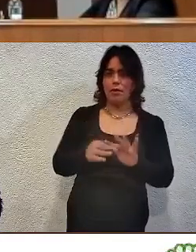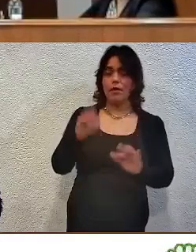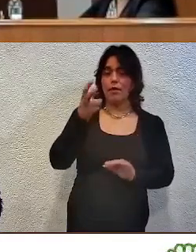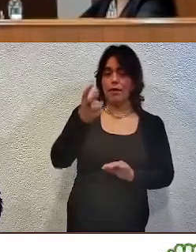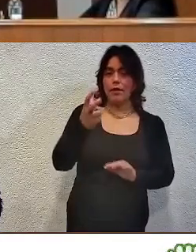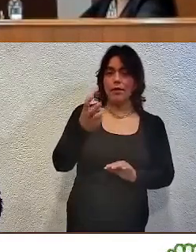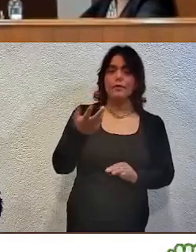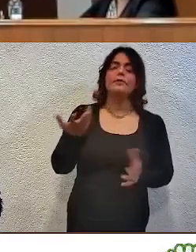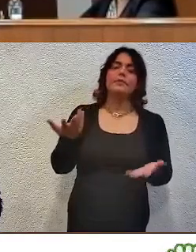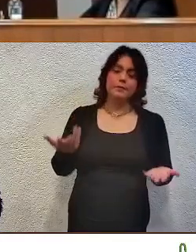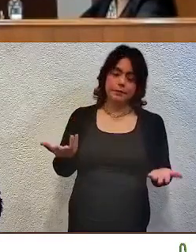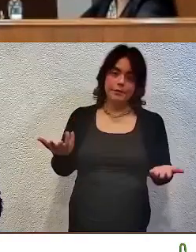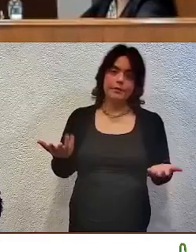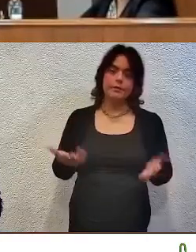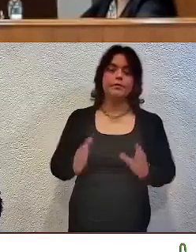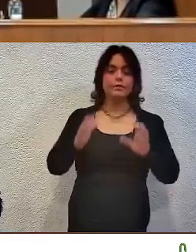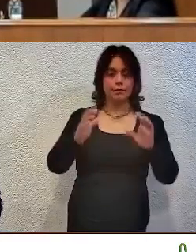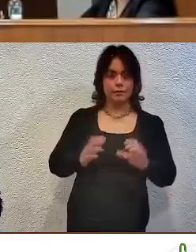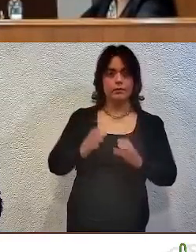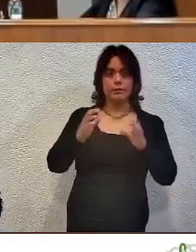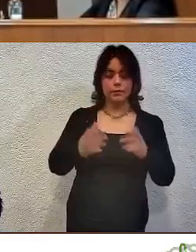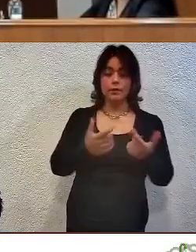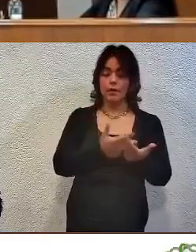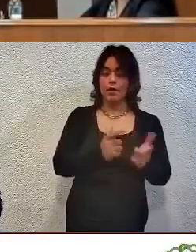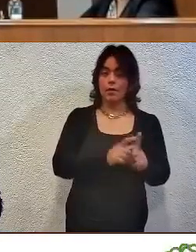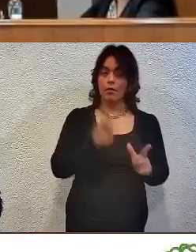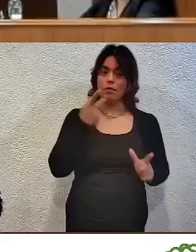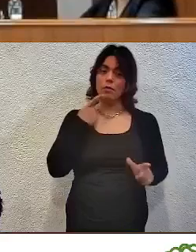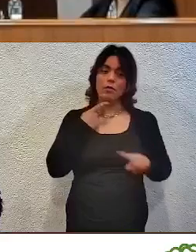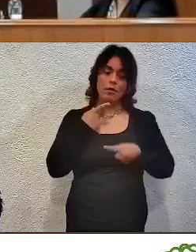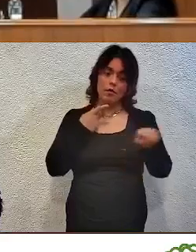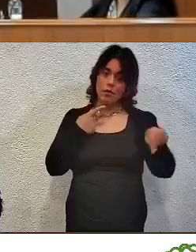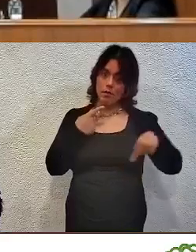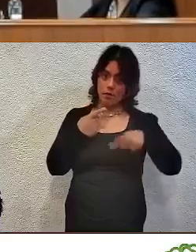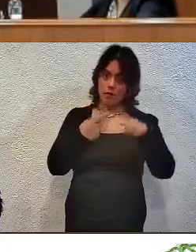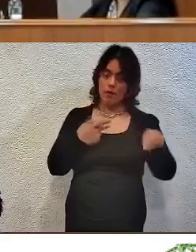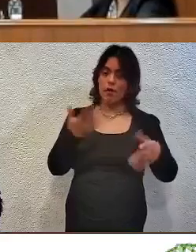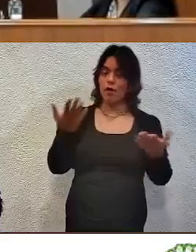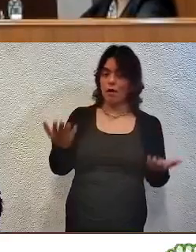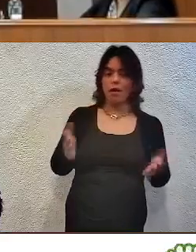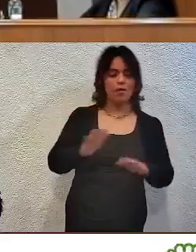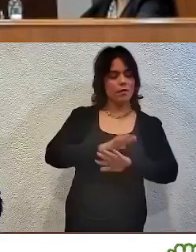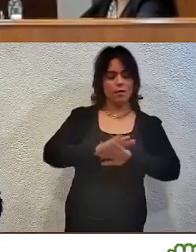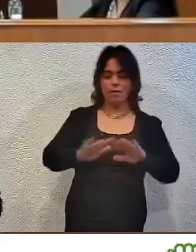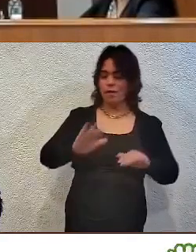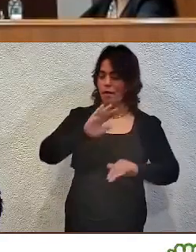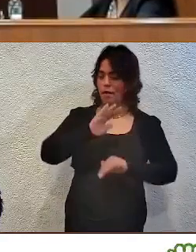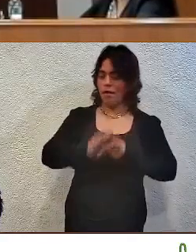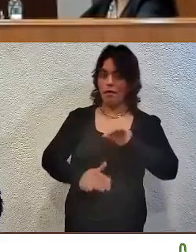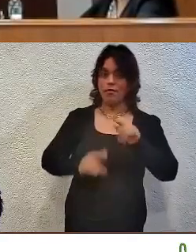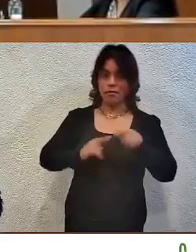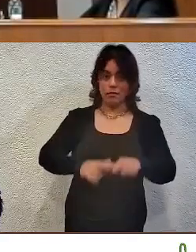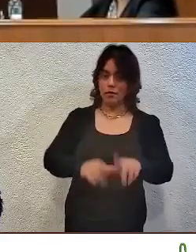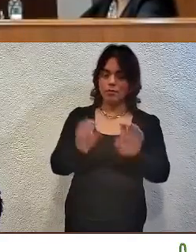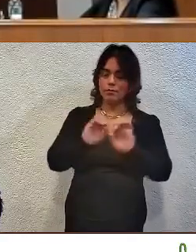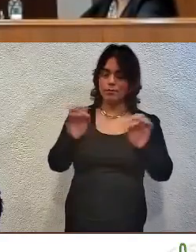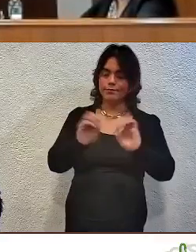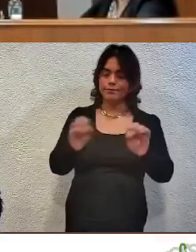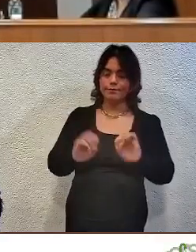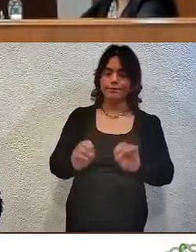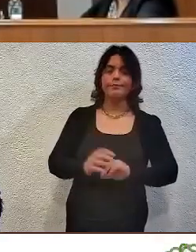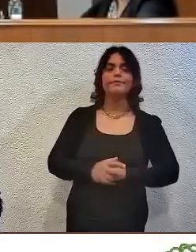es contraria a la pretensión del partido apelante, por lo que este tribunal los declara sin materia para continuar con su estudio